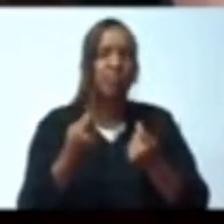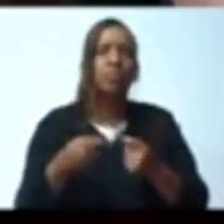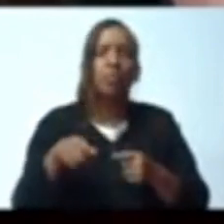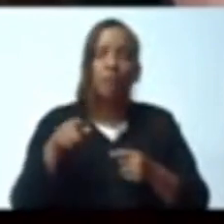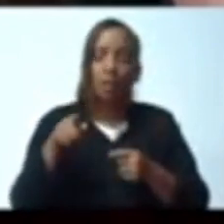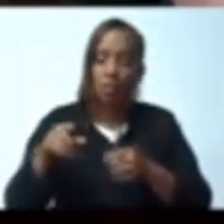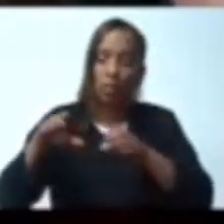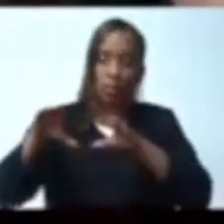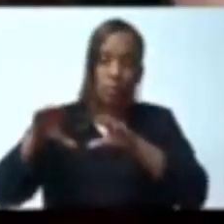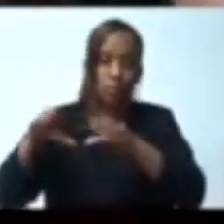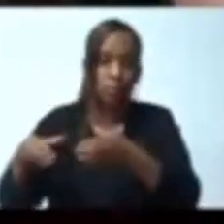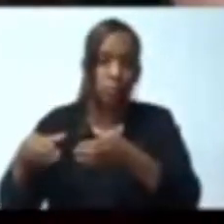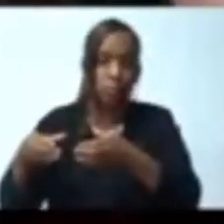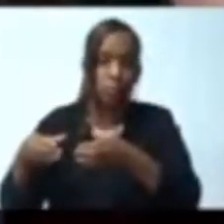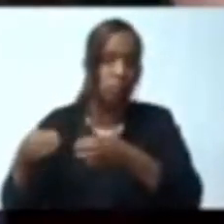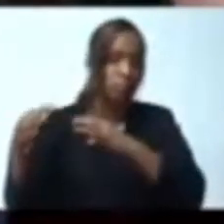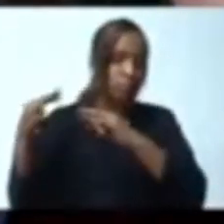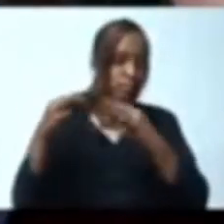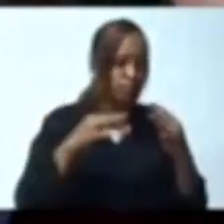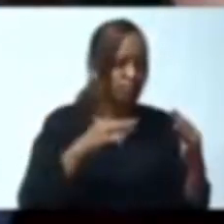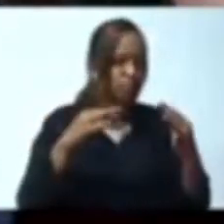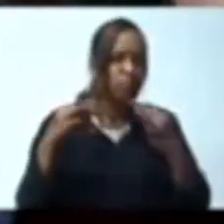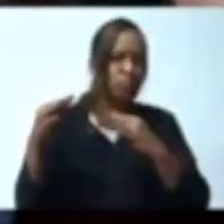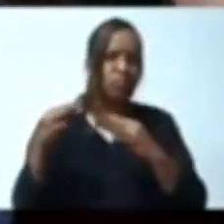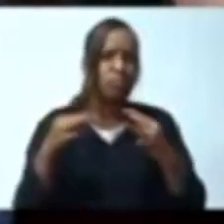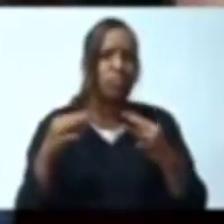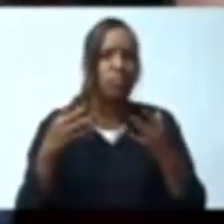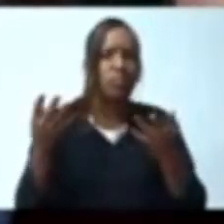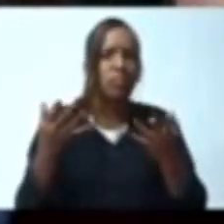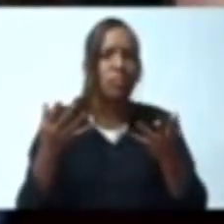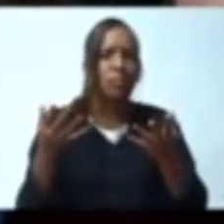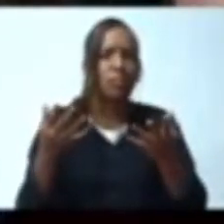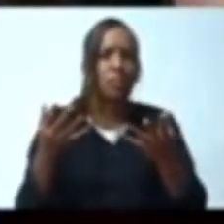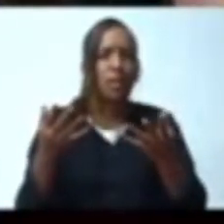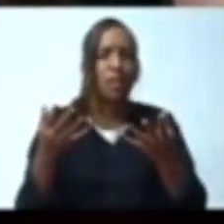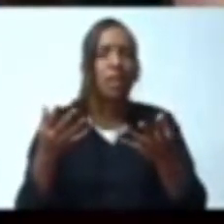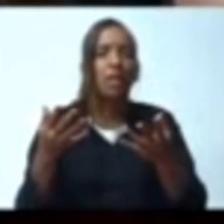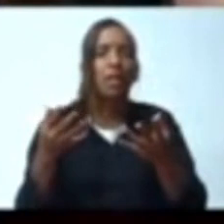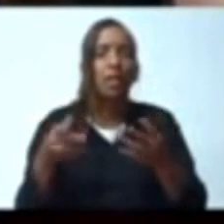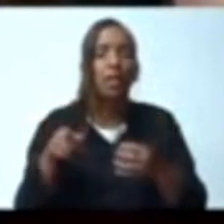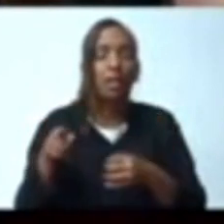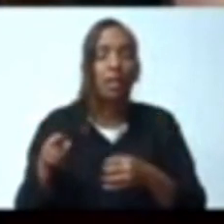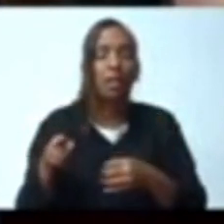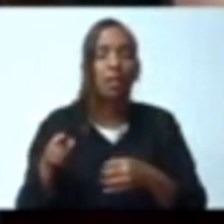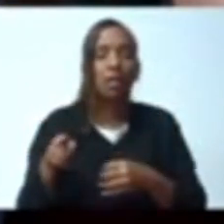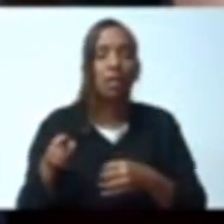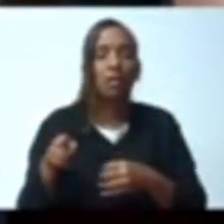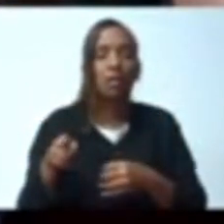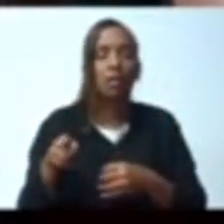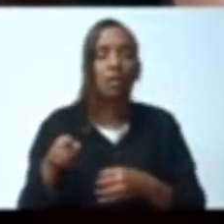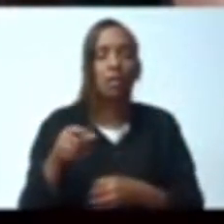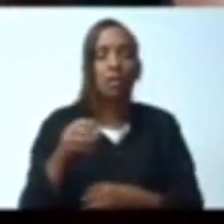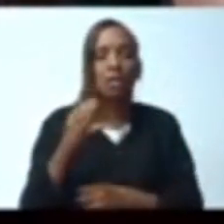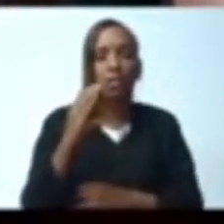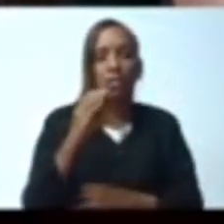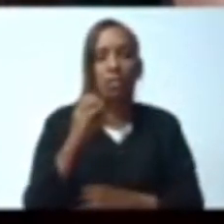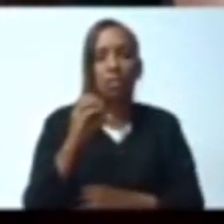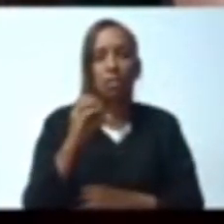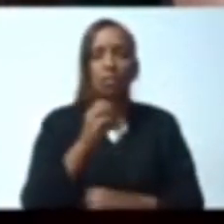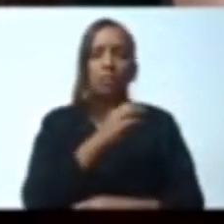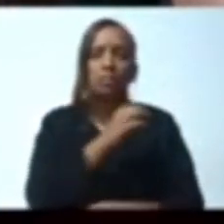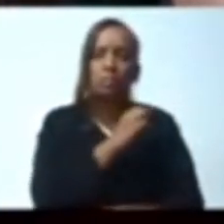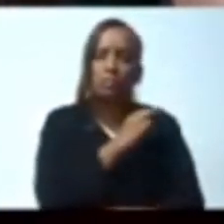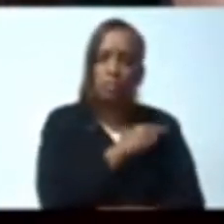sin elecciones. Y es justamente el coronel Rafael Tomás Fernández Domínguez